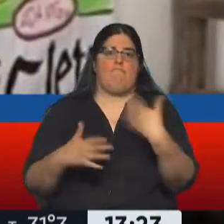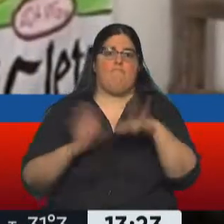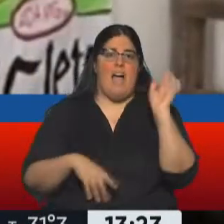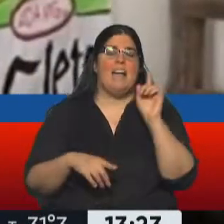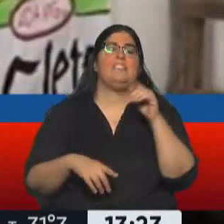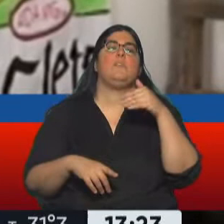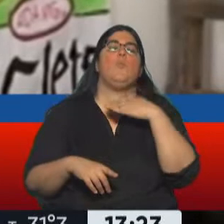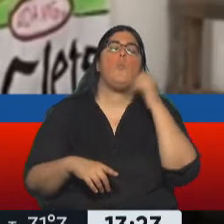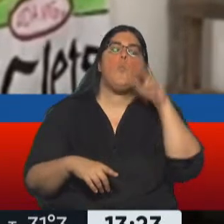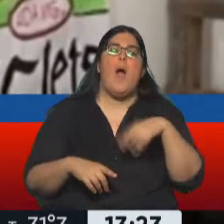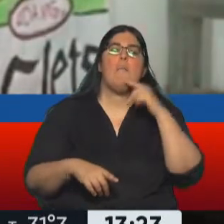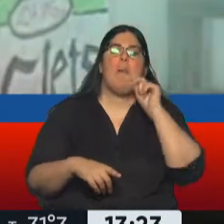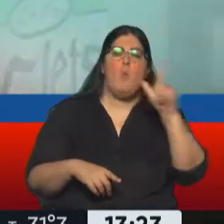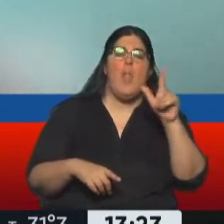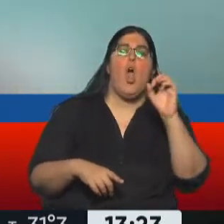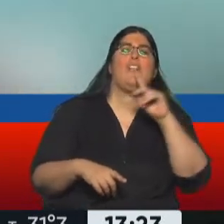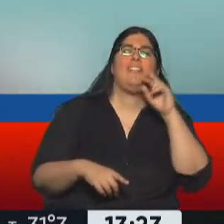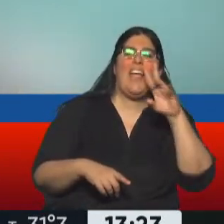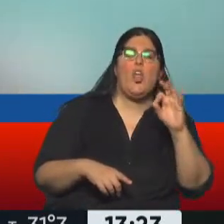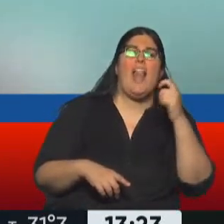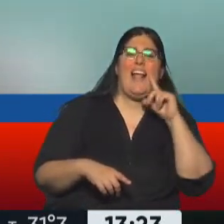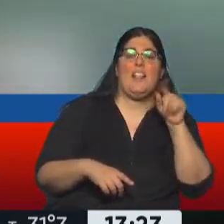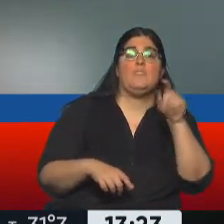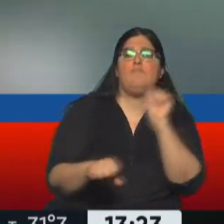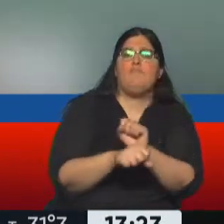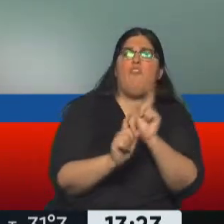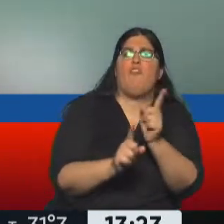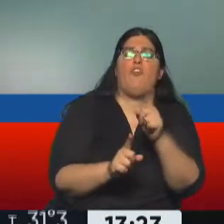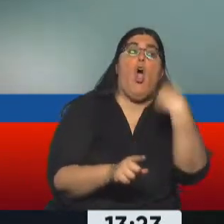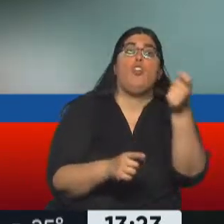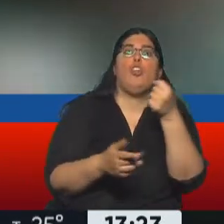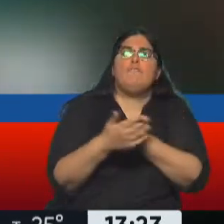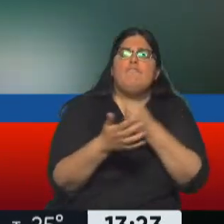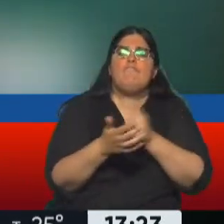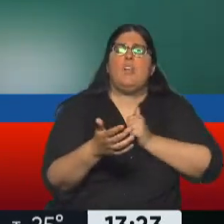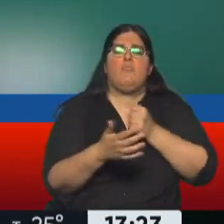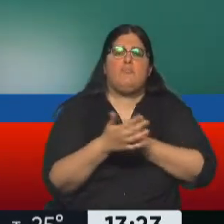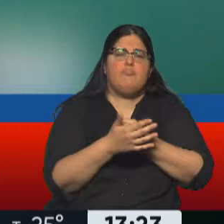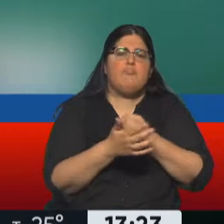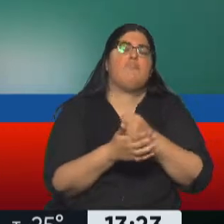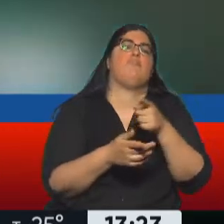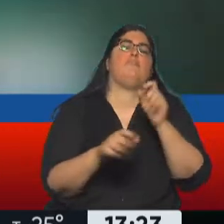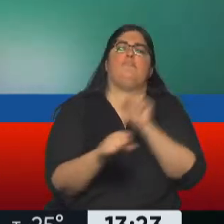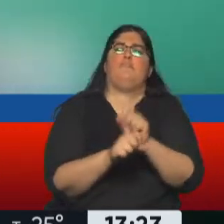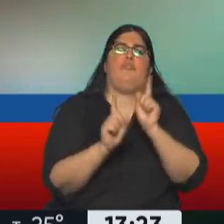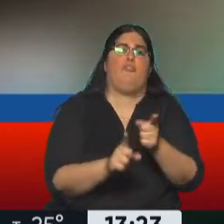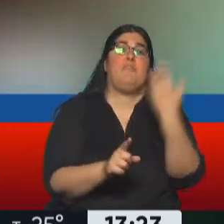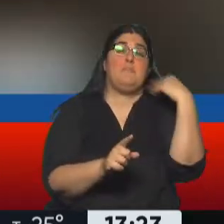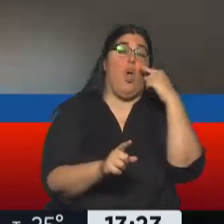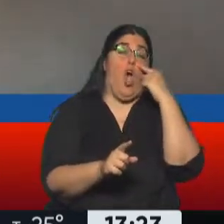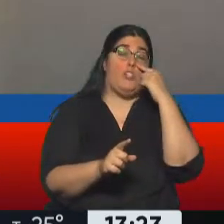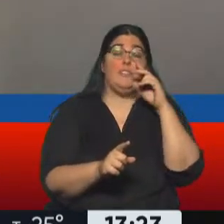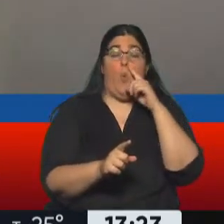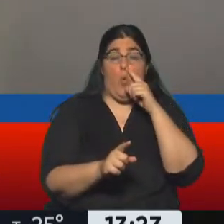Manuel Otero Alcántara, sigue detenido junto a más activistas desde la última protesta antigubernamental del 11 de